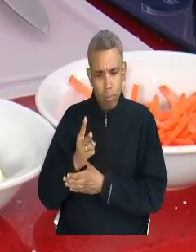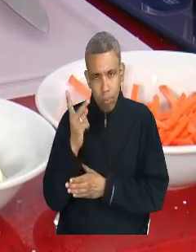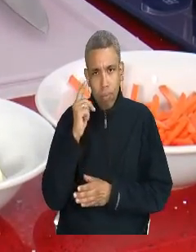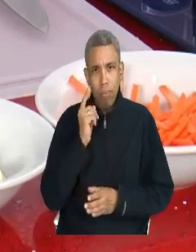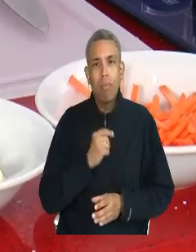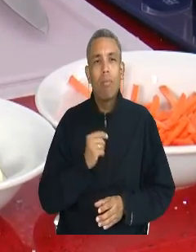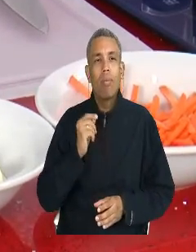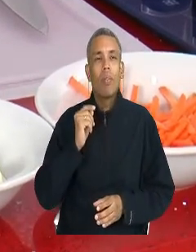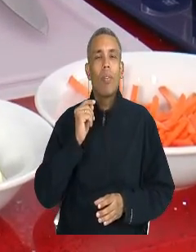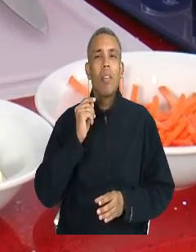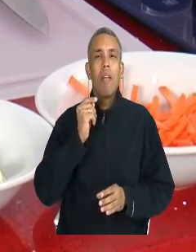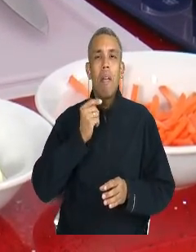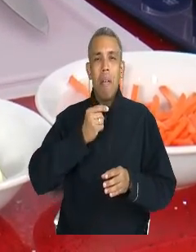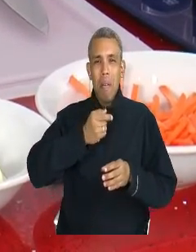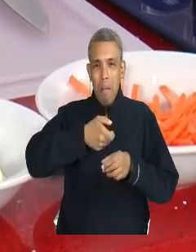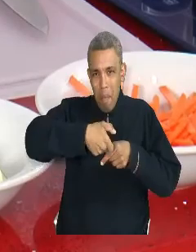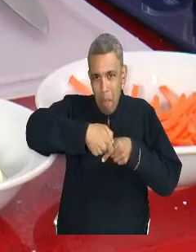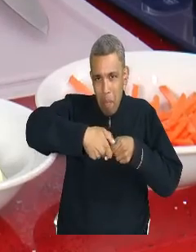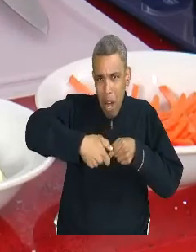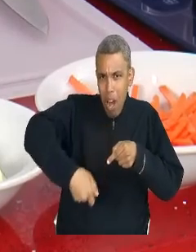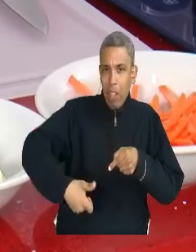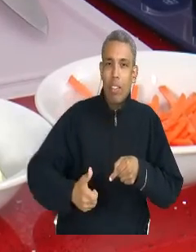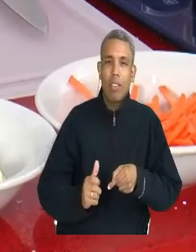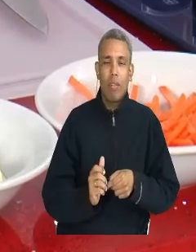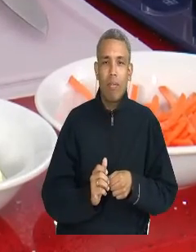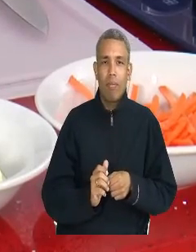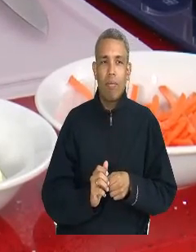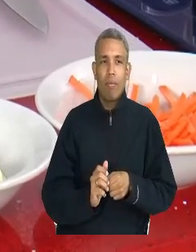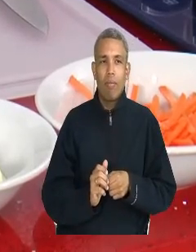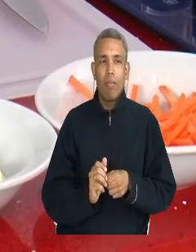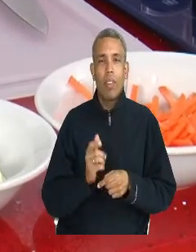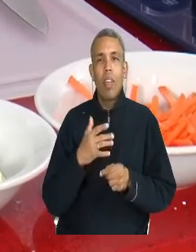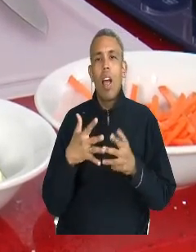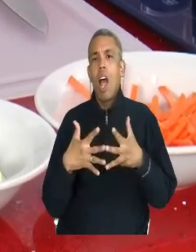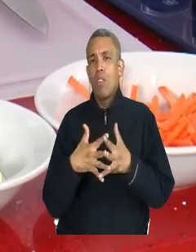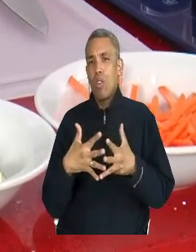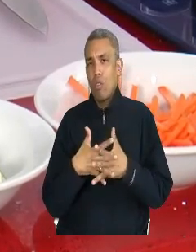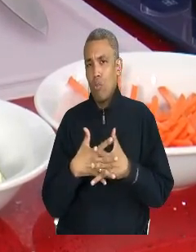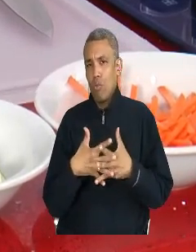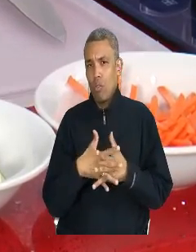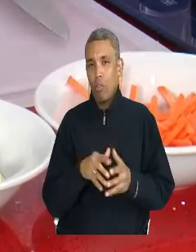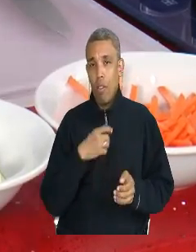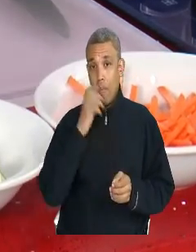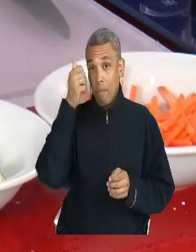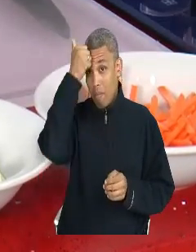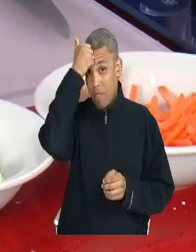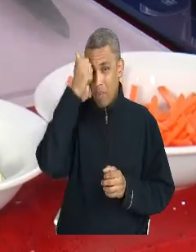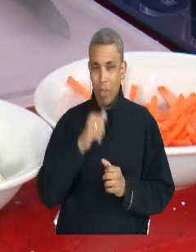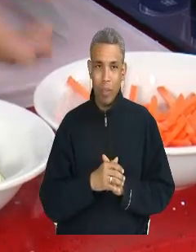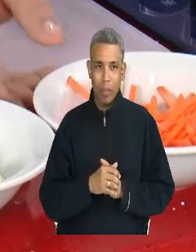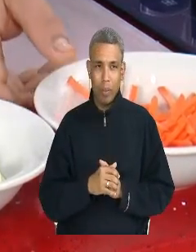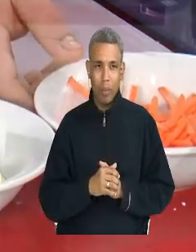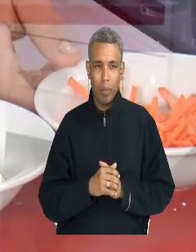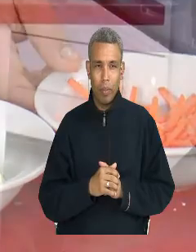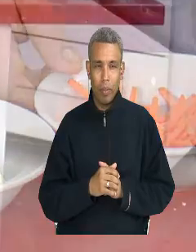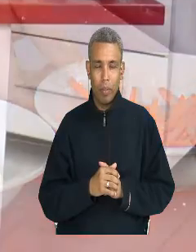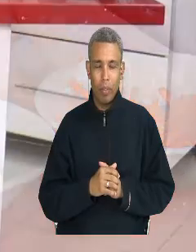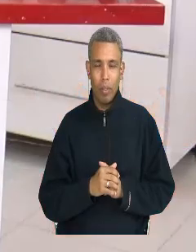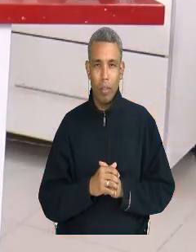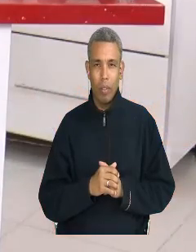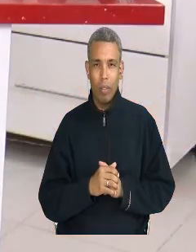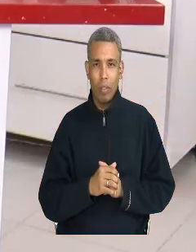tierno, en nuestro principal ingrediente, el arroz. Como lo hemos venido diciendo,